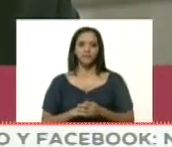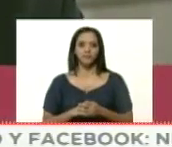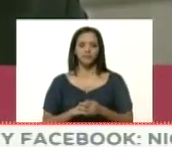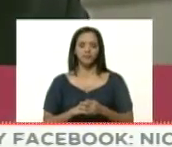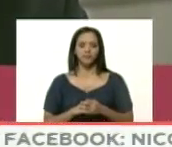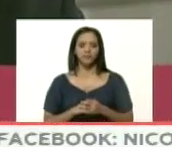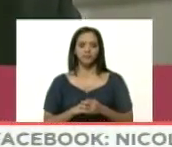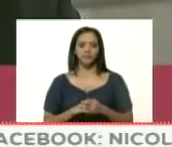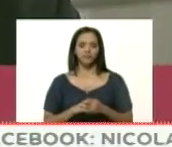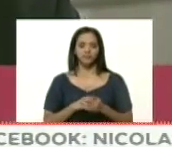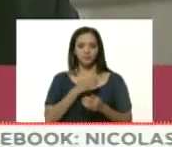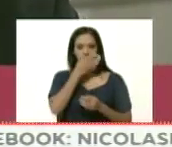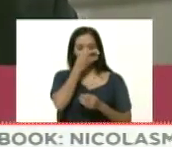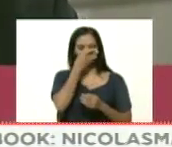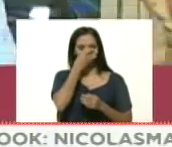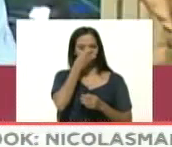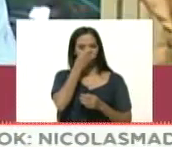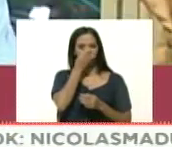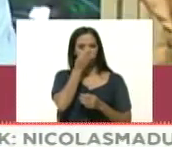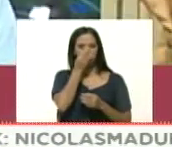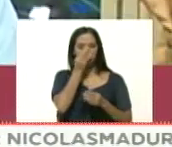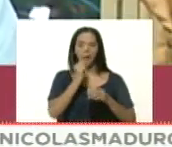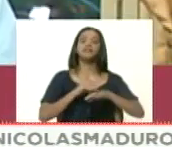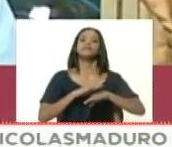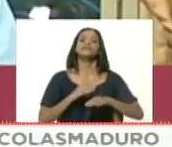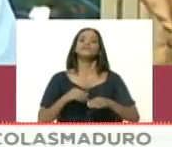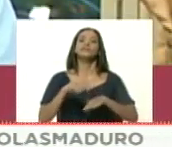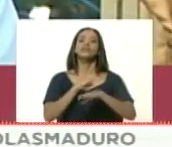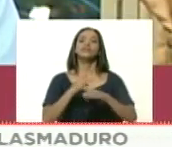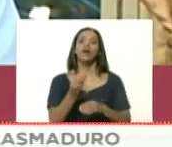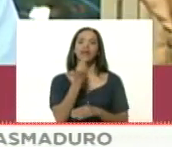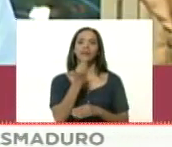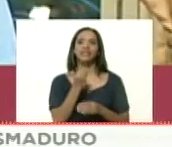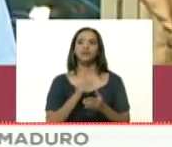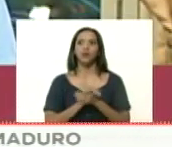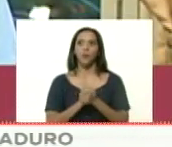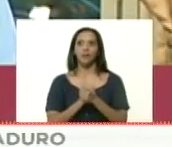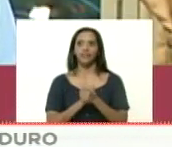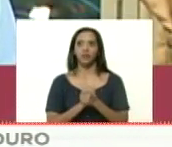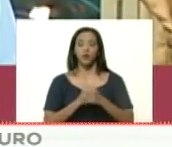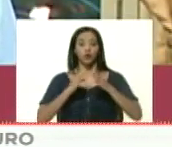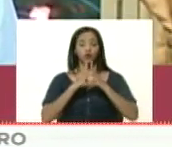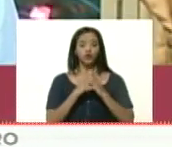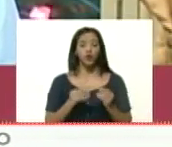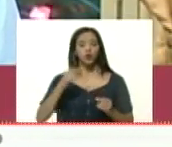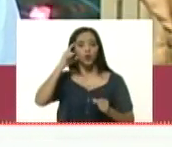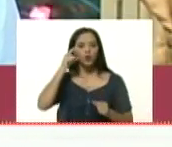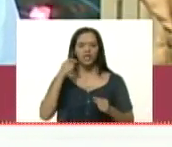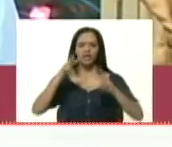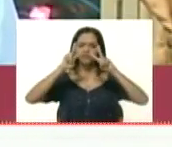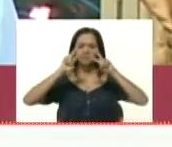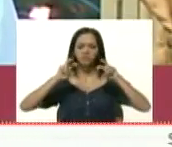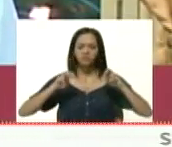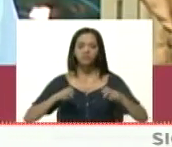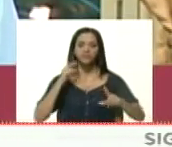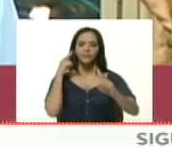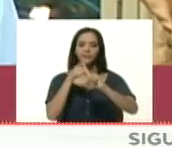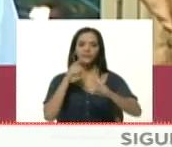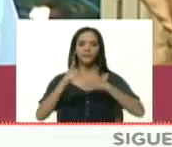Leal Tellería, ministro de Alimentación, compañero. Estamos todos los días revisando las metas de producción,